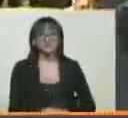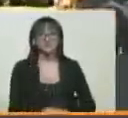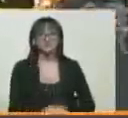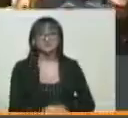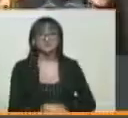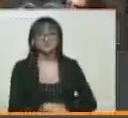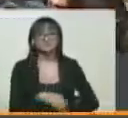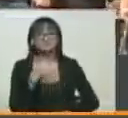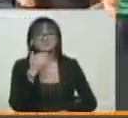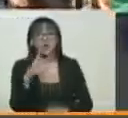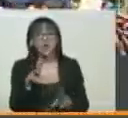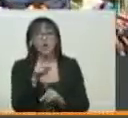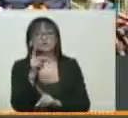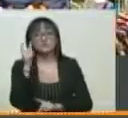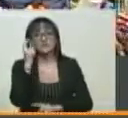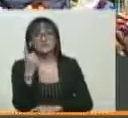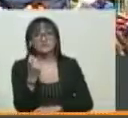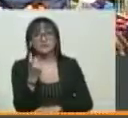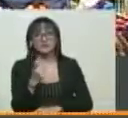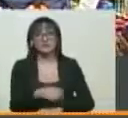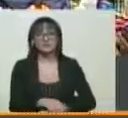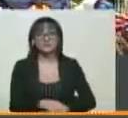apenas 11 días faltan,